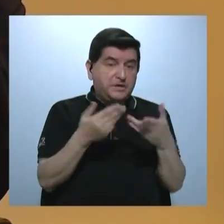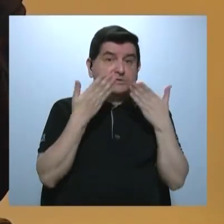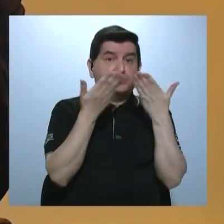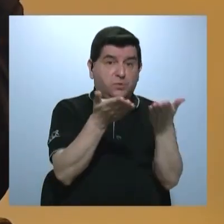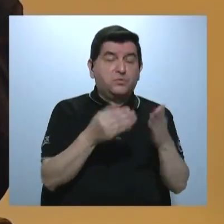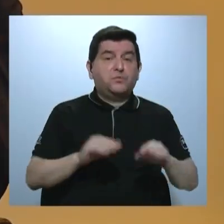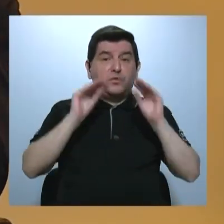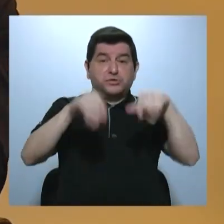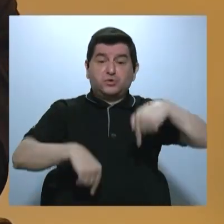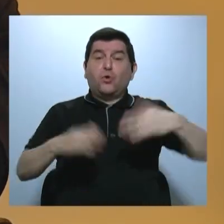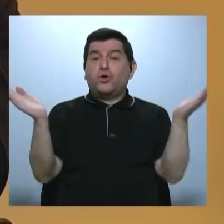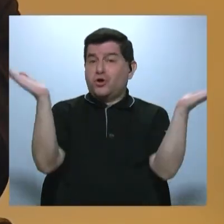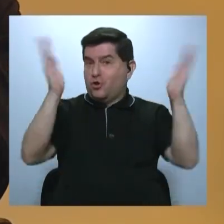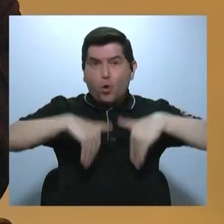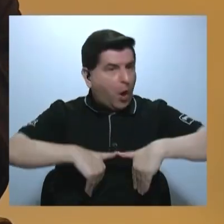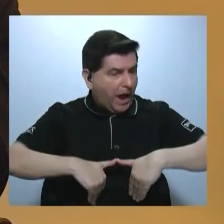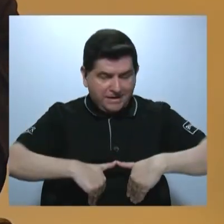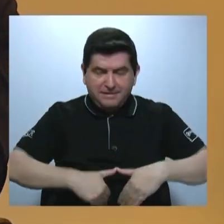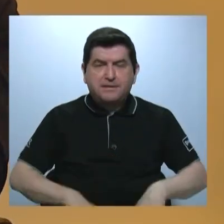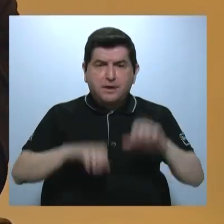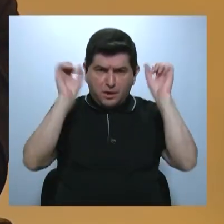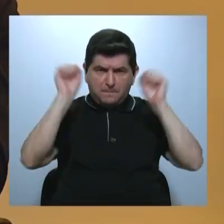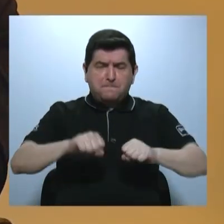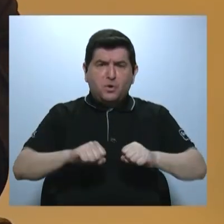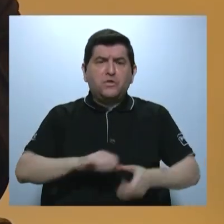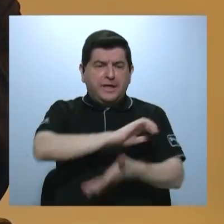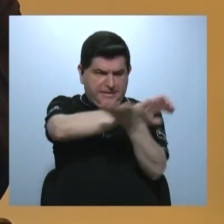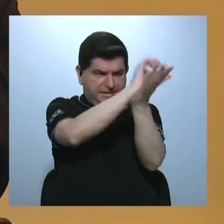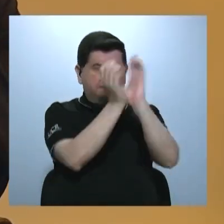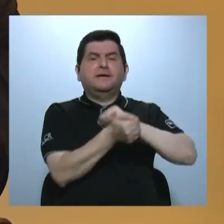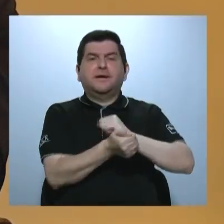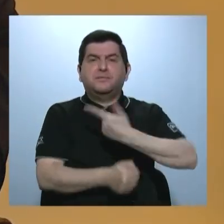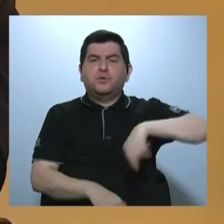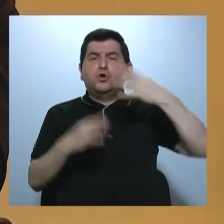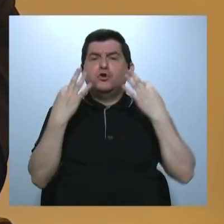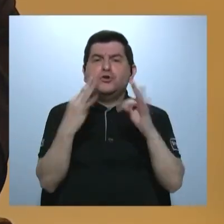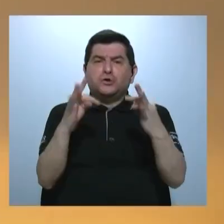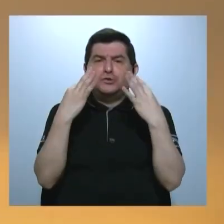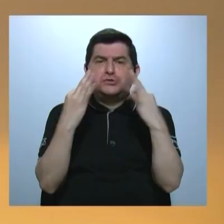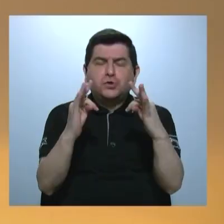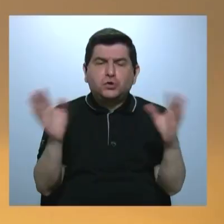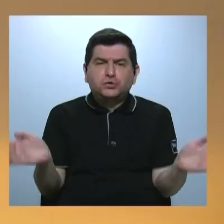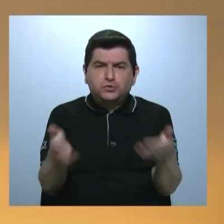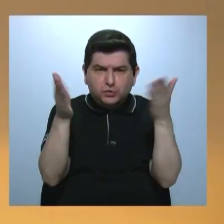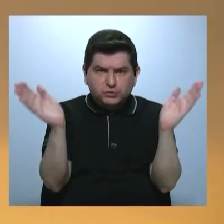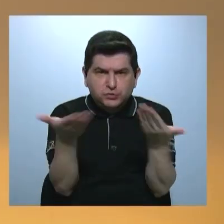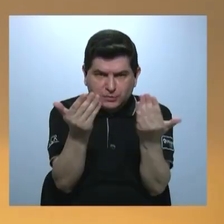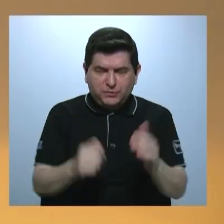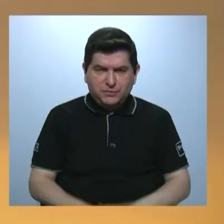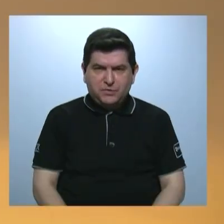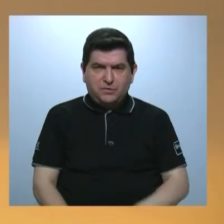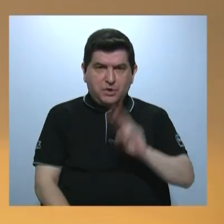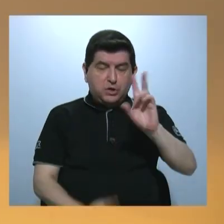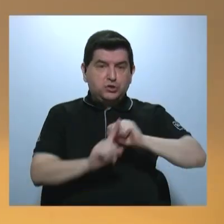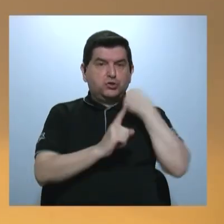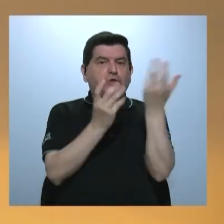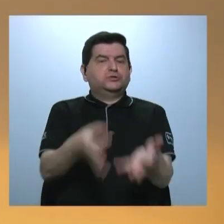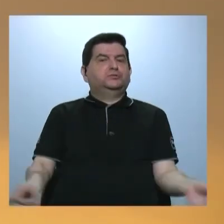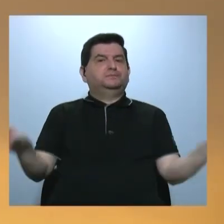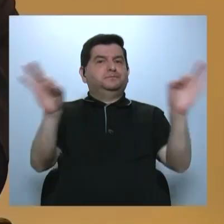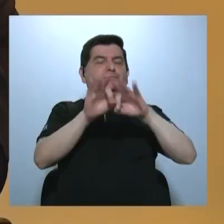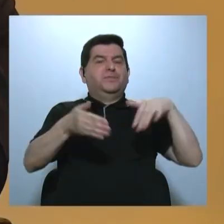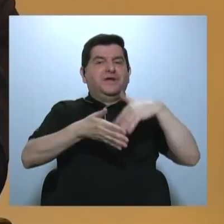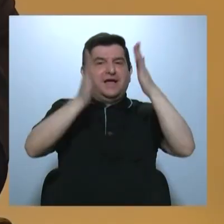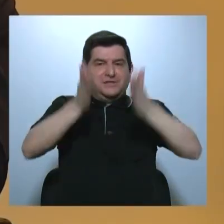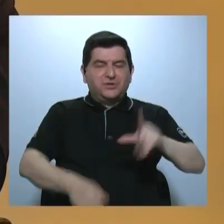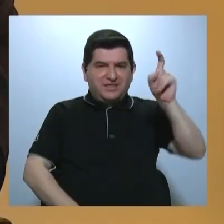Algo que hoy no está. Es que se pueden lograr este tipo de transformaciones que nosotros tratamos de promover precisamente porque hay 2 condiciones fundamentales que los